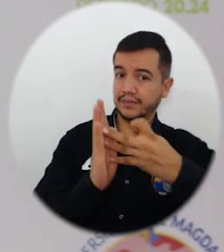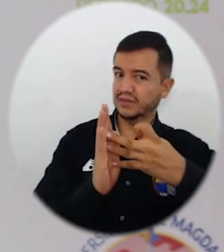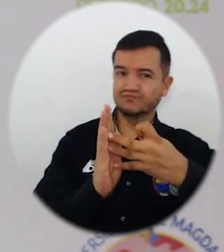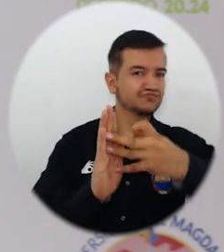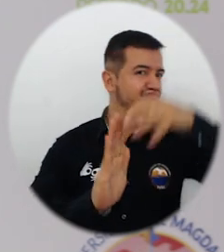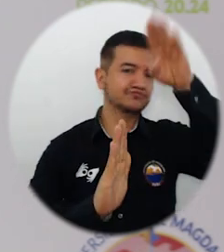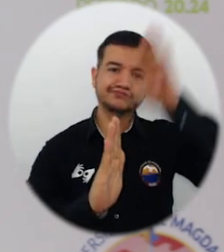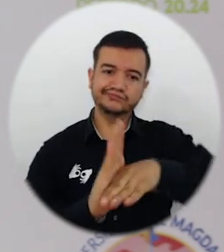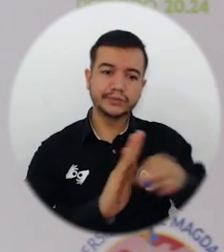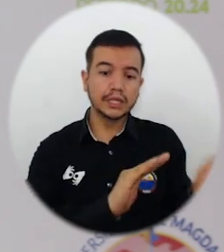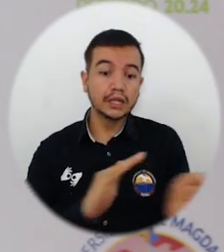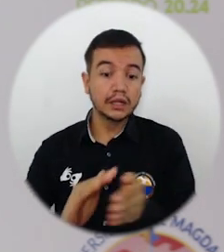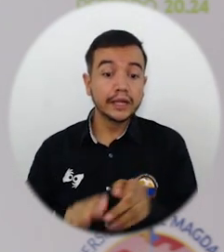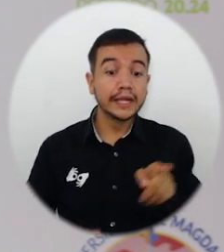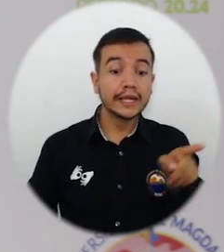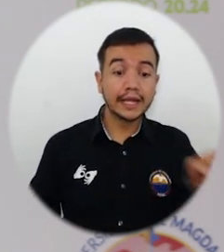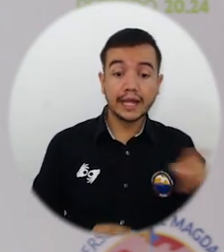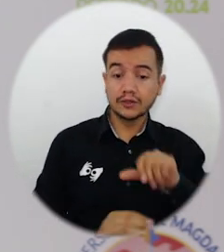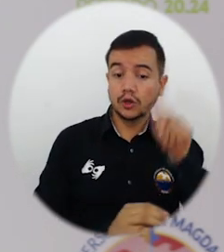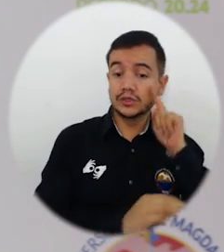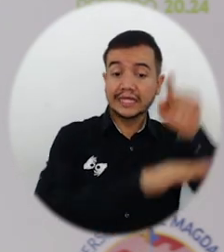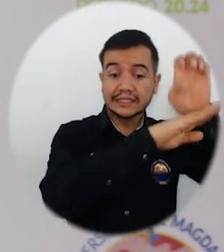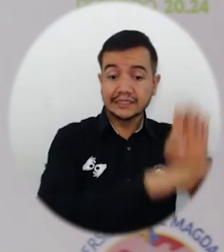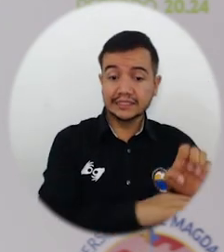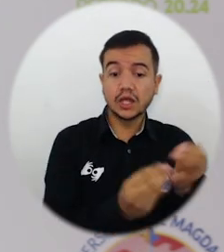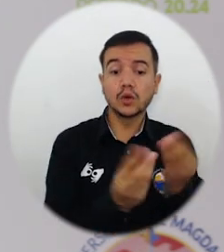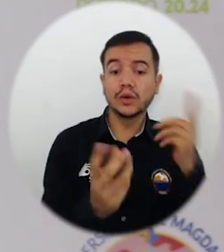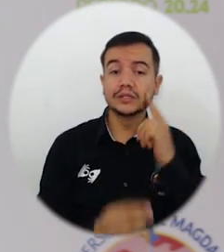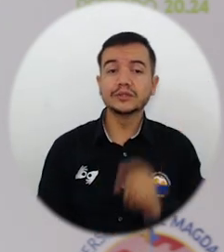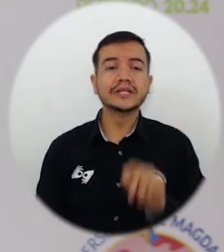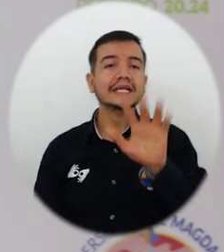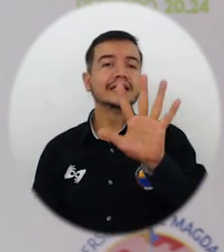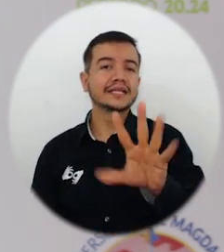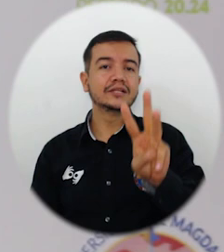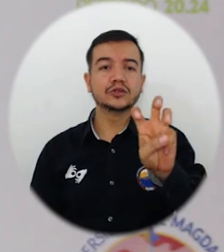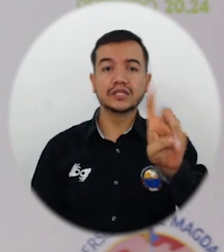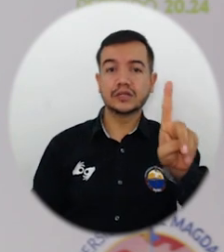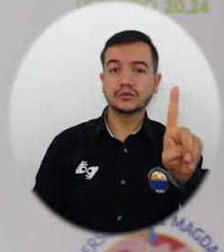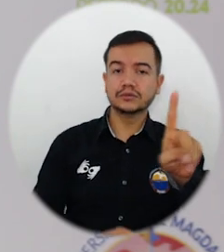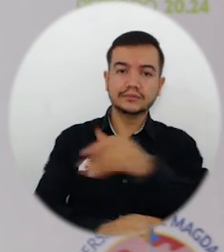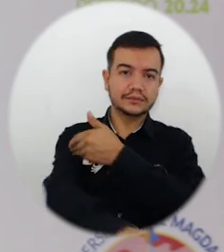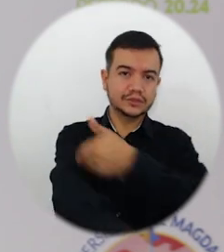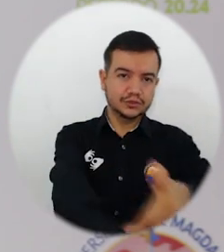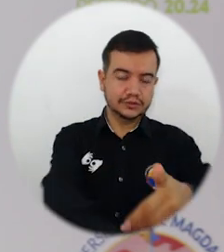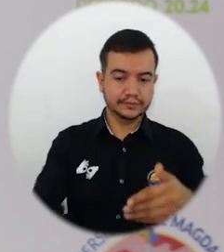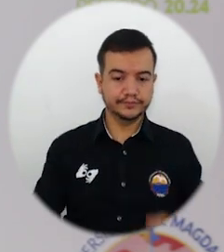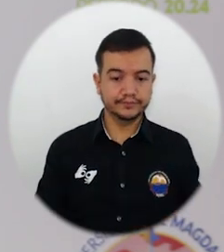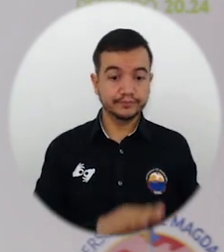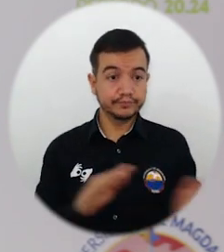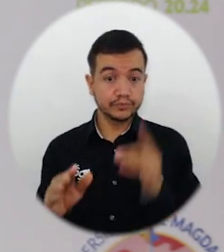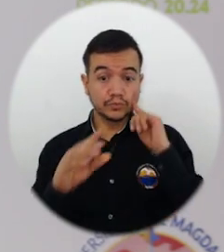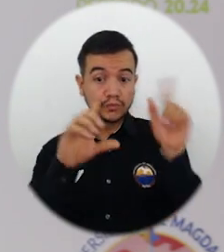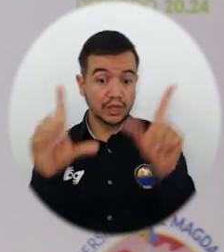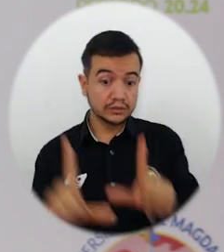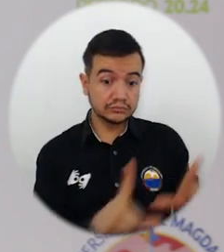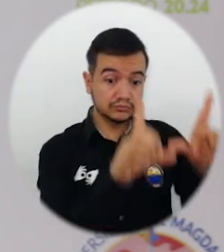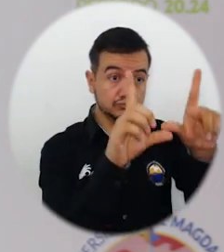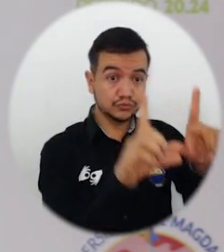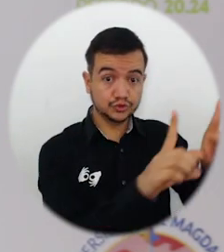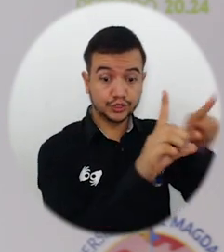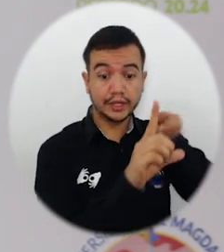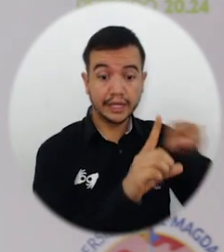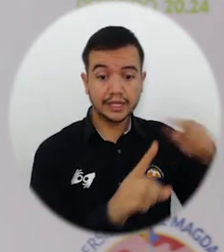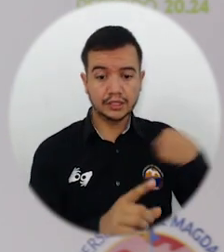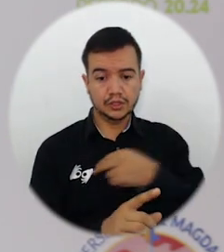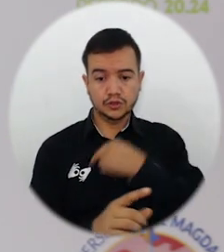de 581 millones de pesos. En el posgrado, solo la Universidad del Magdalena aportó 2.027 millones de pesos, que